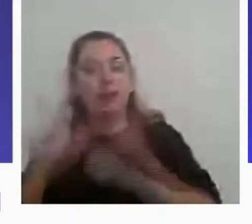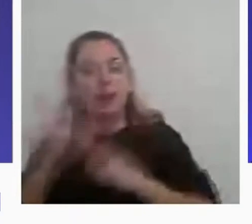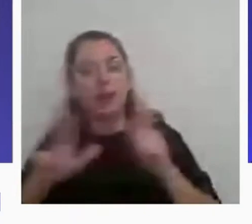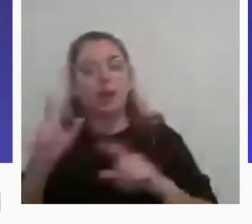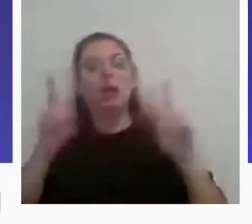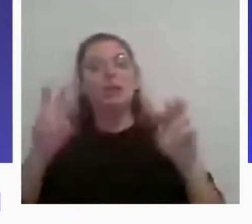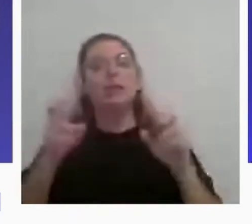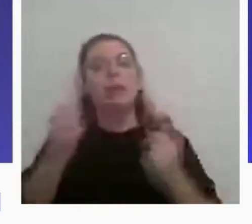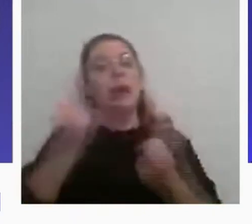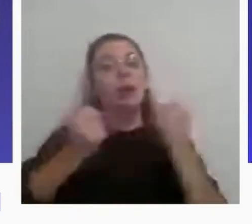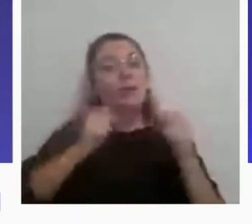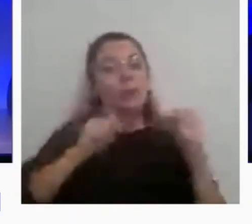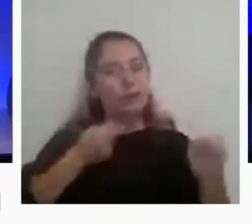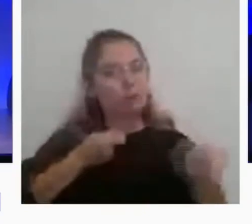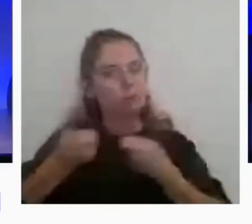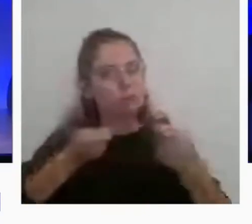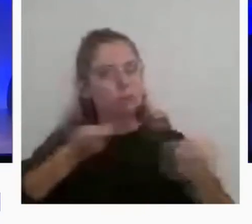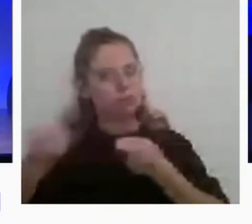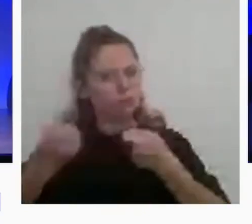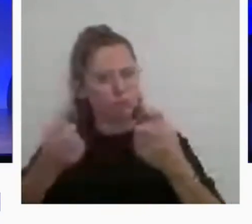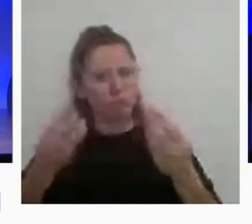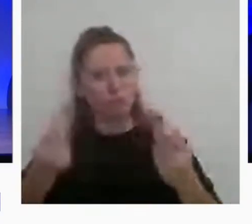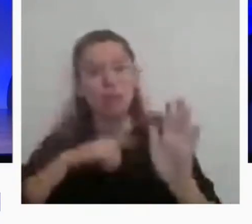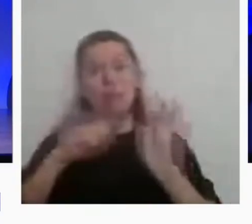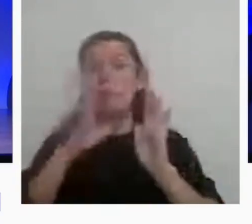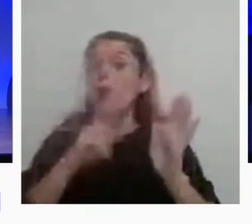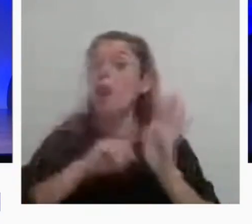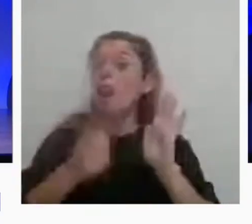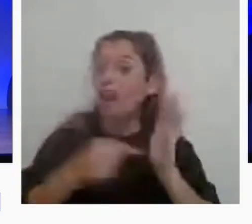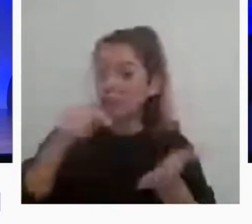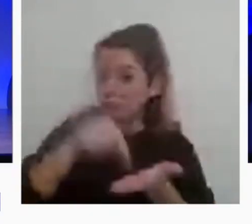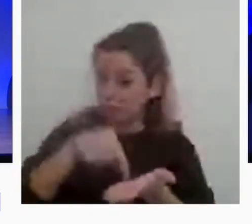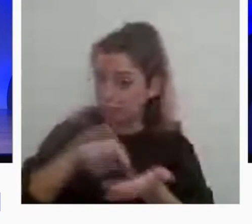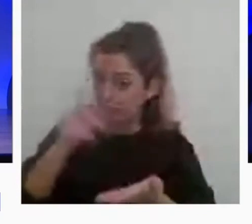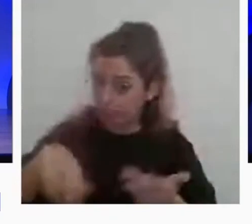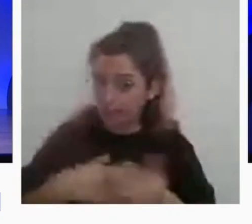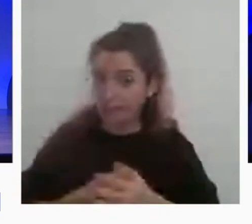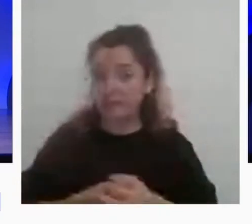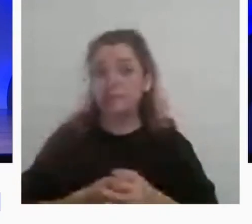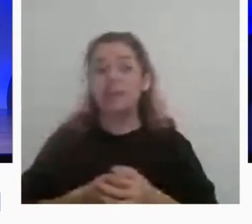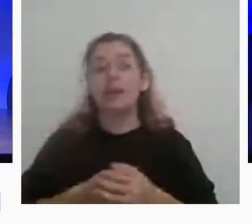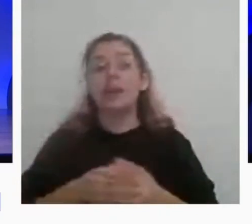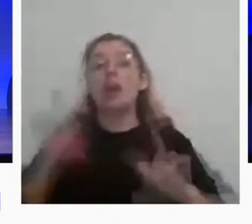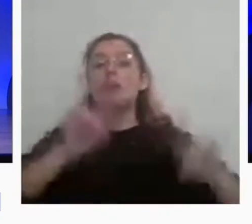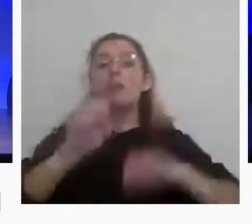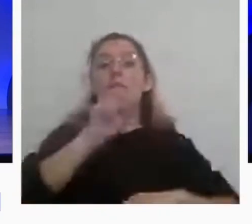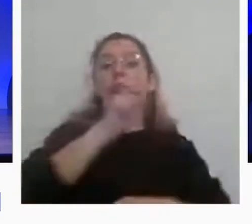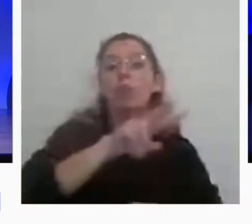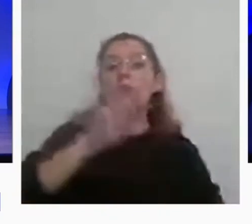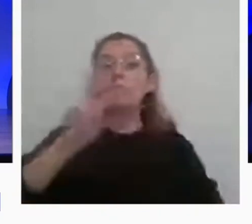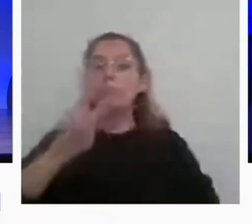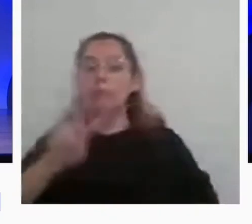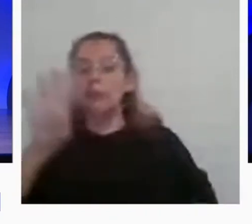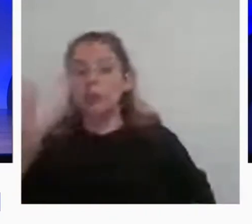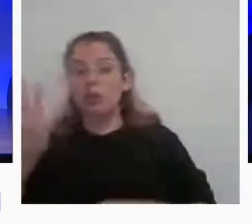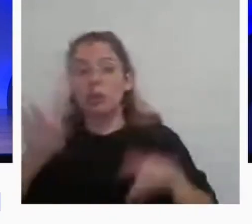incluso la ley lo exige. Como decía, solucionamos básicamente ese problema 1224, y es que seguramente pues, lo sufráis, como